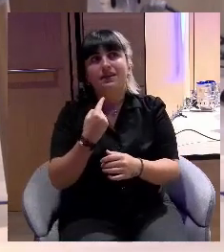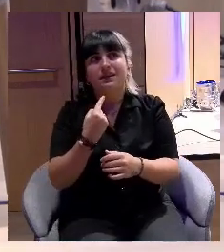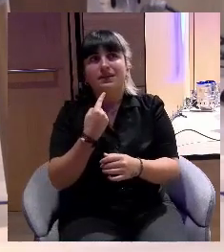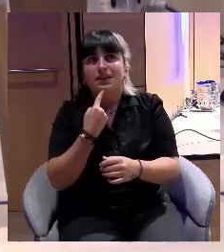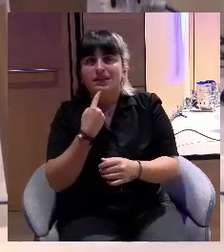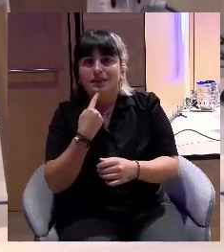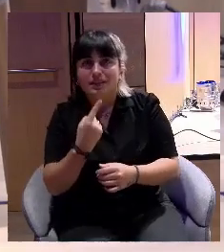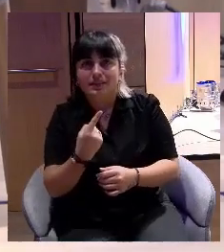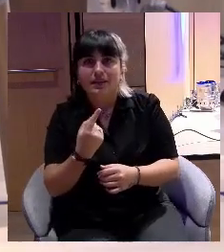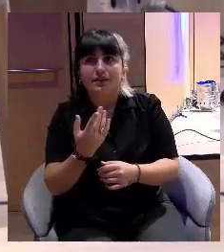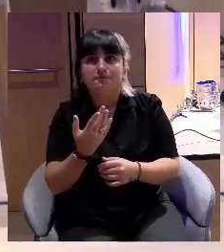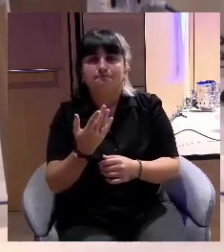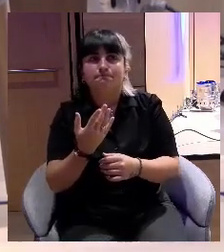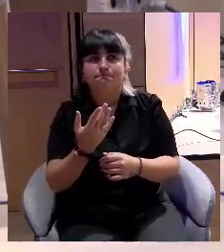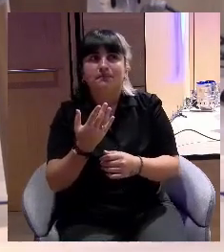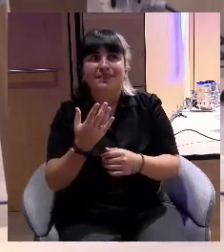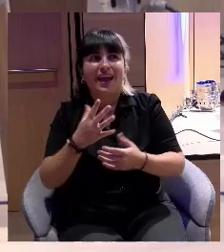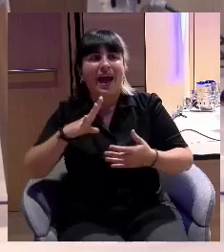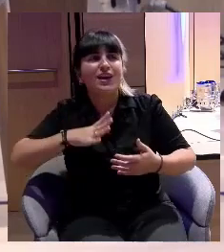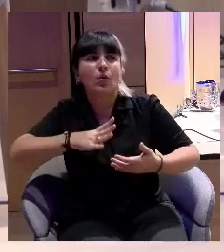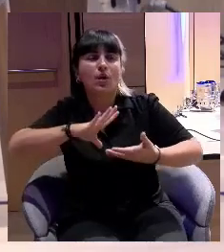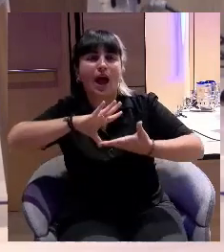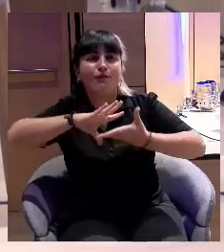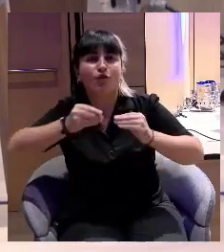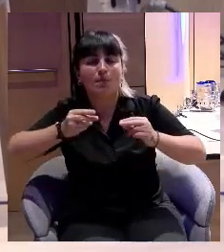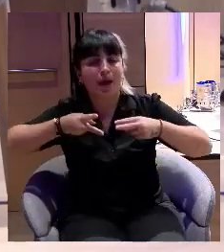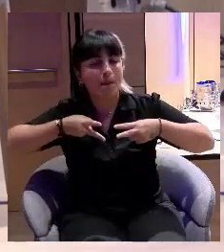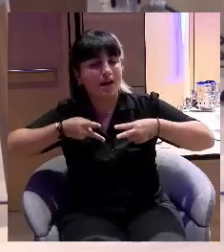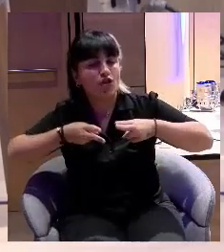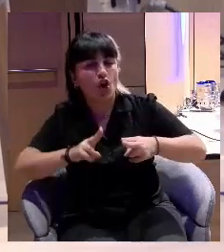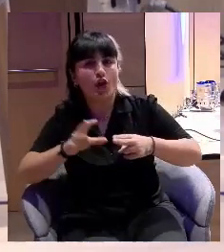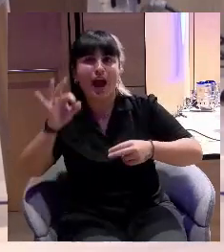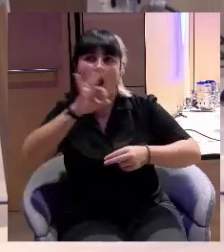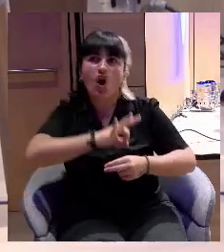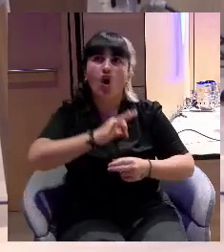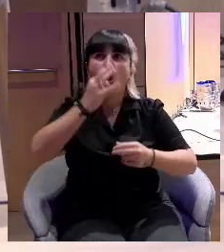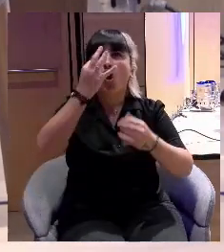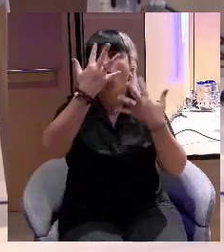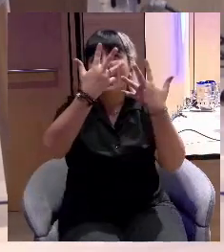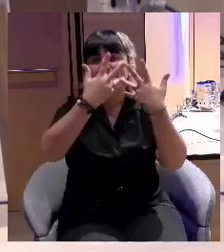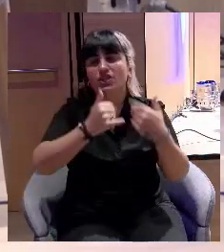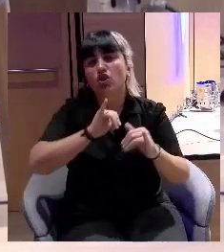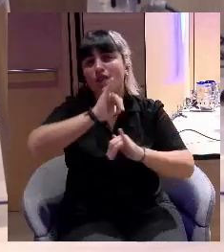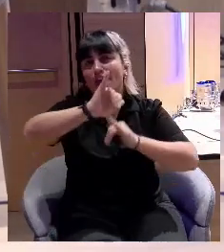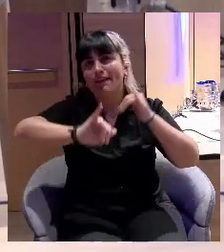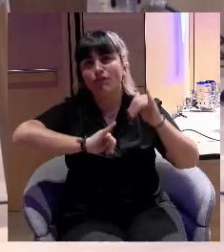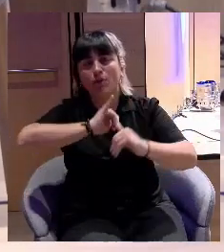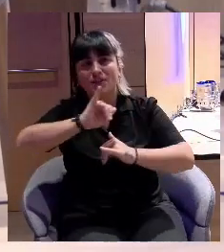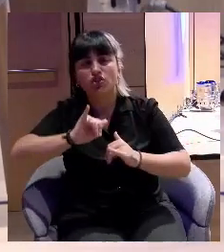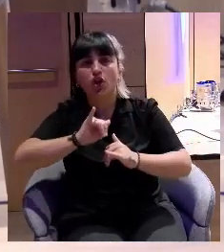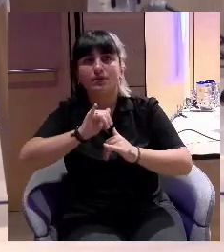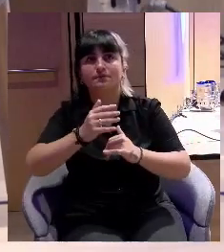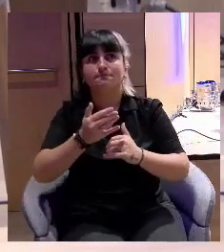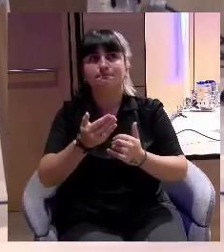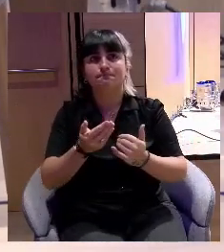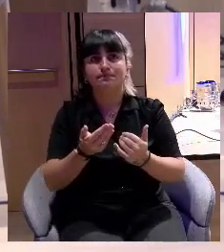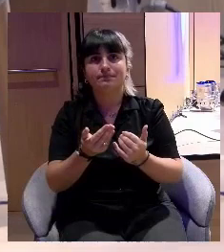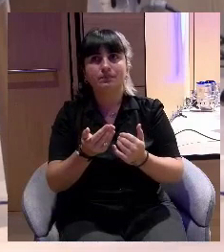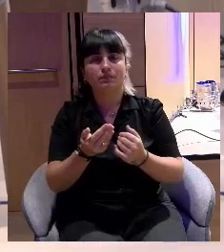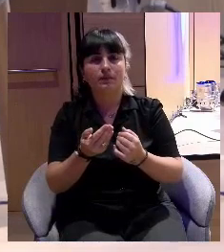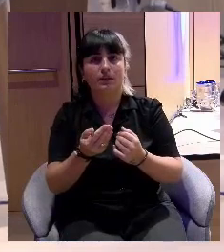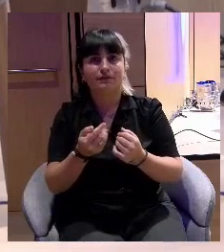decíamos, no del código, de la metodología, de los estándares que venimos ya compartiendo hace unos años y que, digamos, celebro